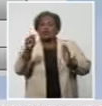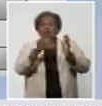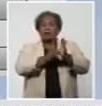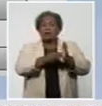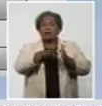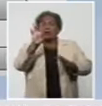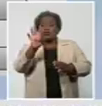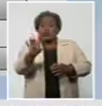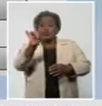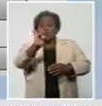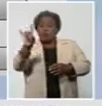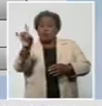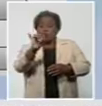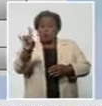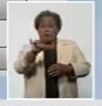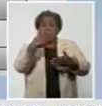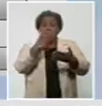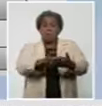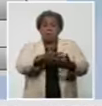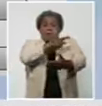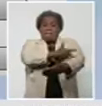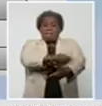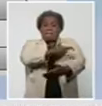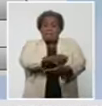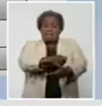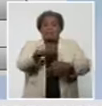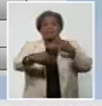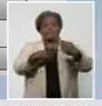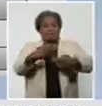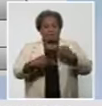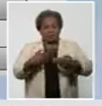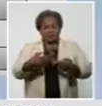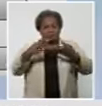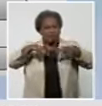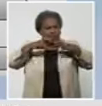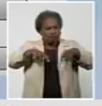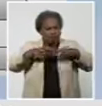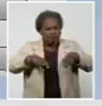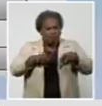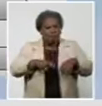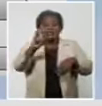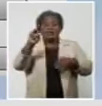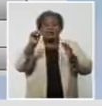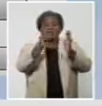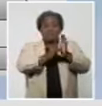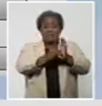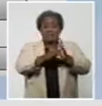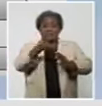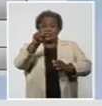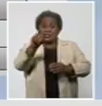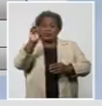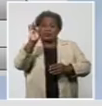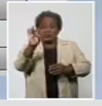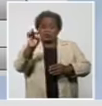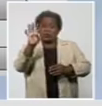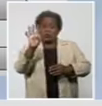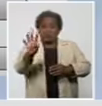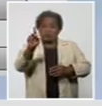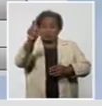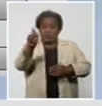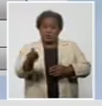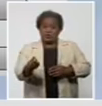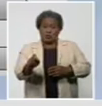314.499 pruebas realizadas, muestras analizadas y 3.174 personas con